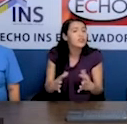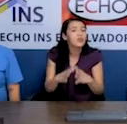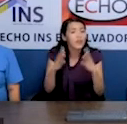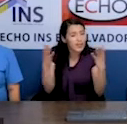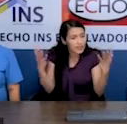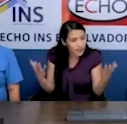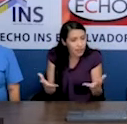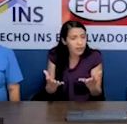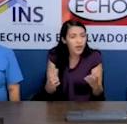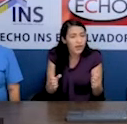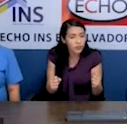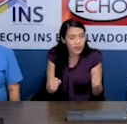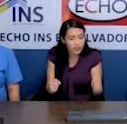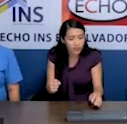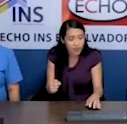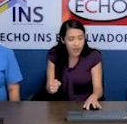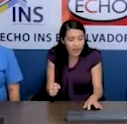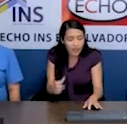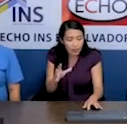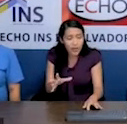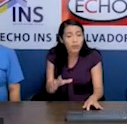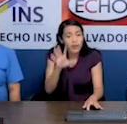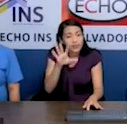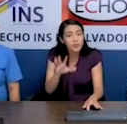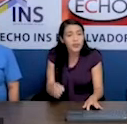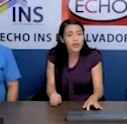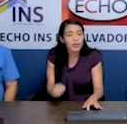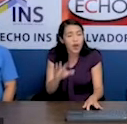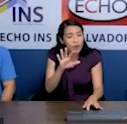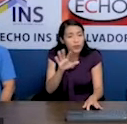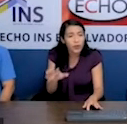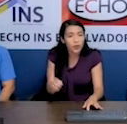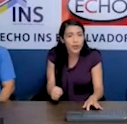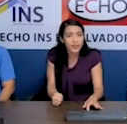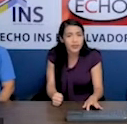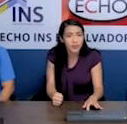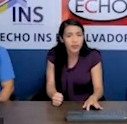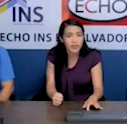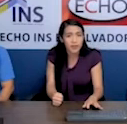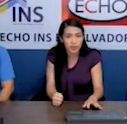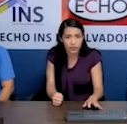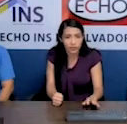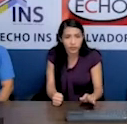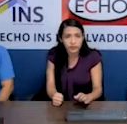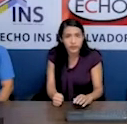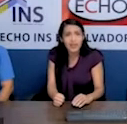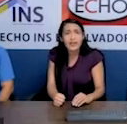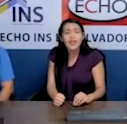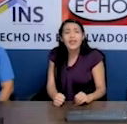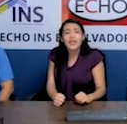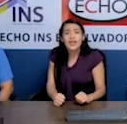el pronóstico, el estado actual de la enfermedad, para poder someterlo a uno o X procedimiento.